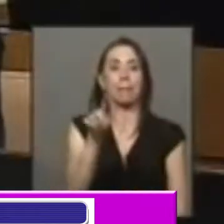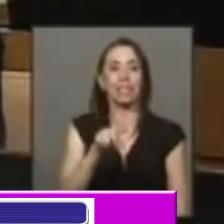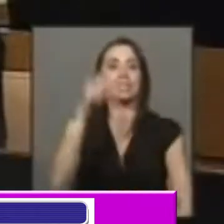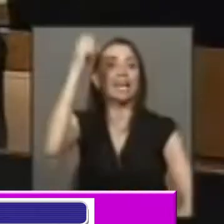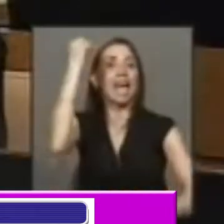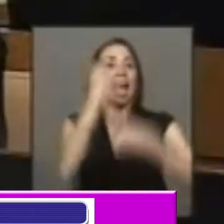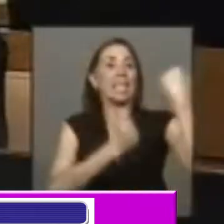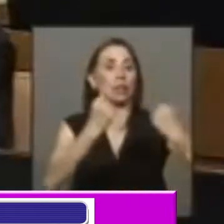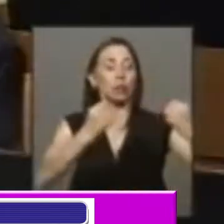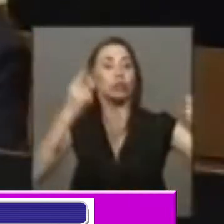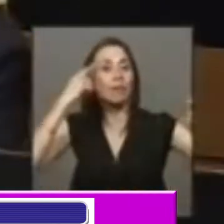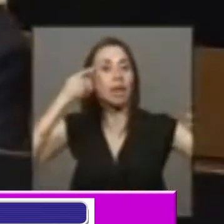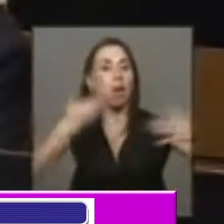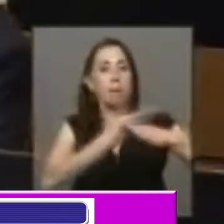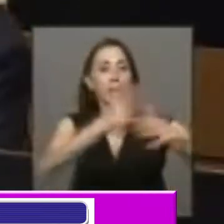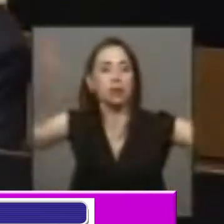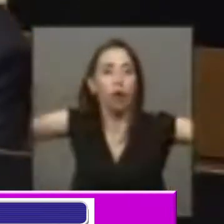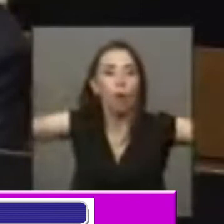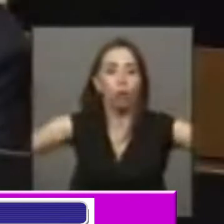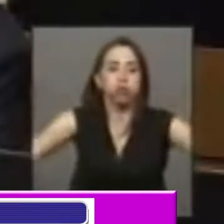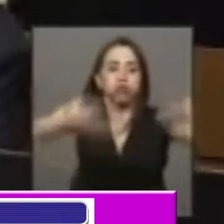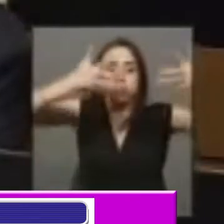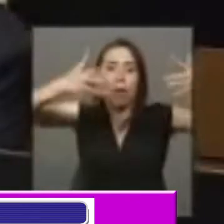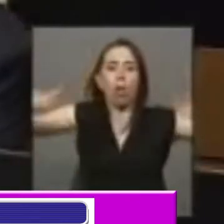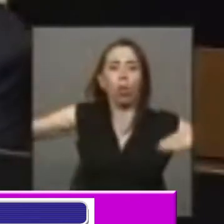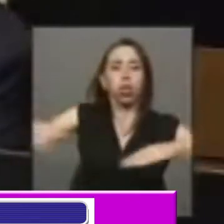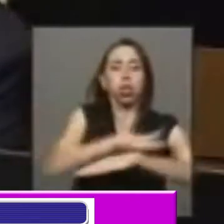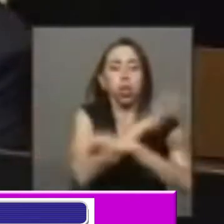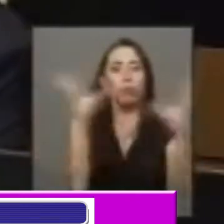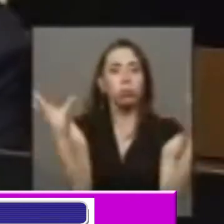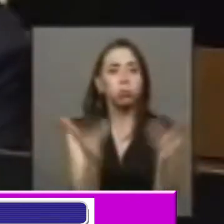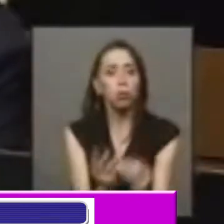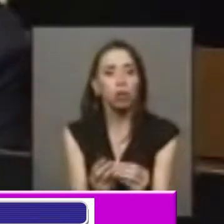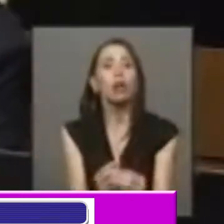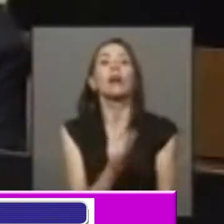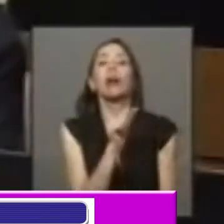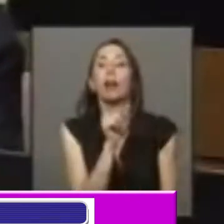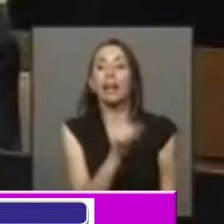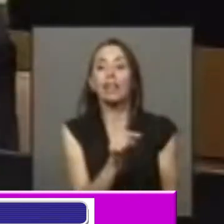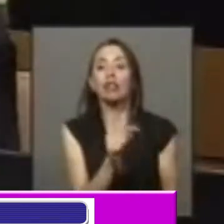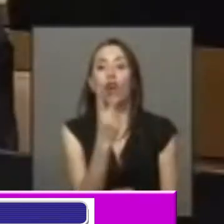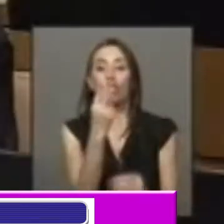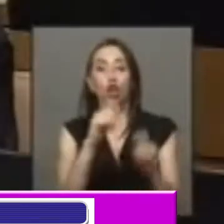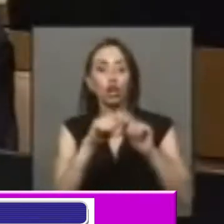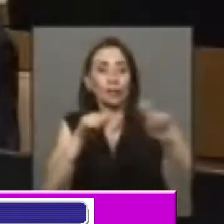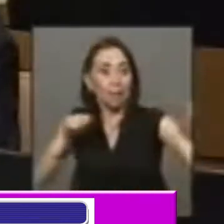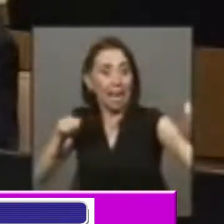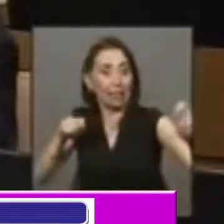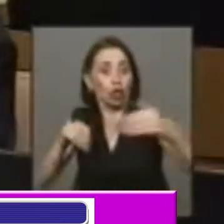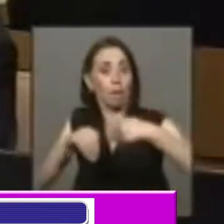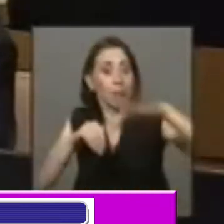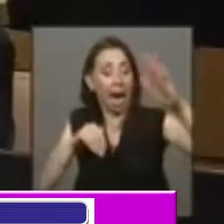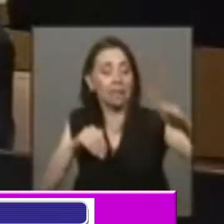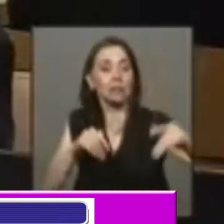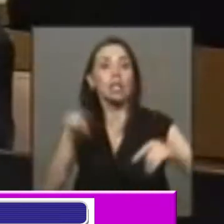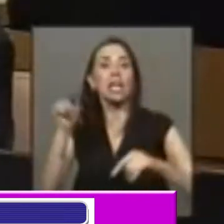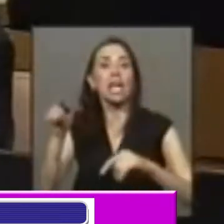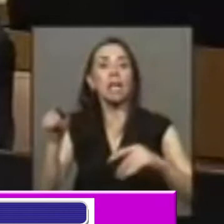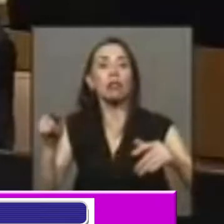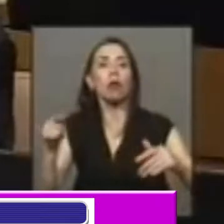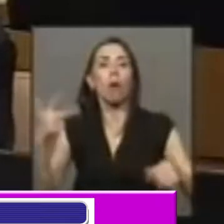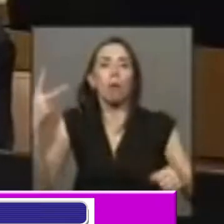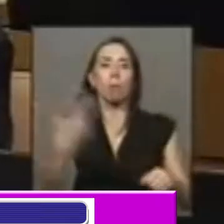son depredadores en alguna forma también son depredadores en cuanto a perjudican a los pequeños